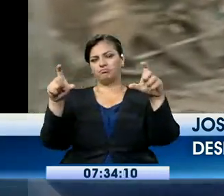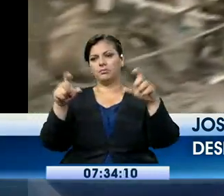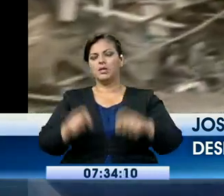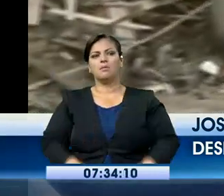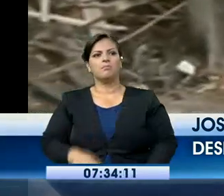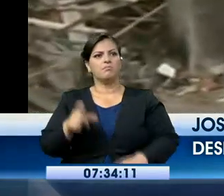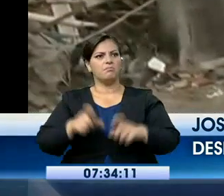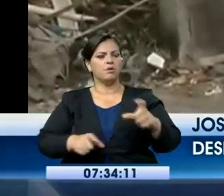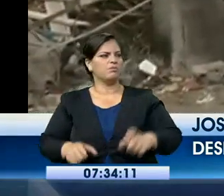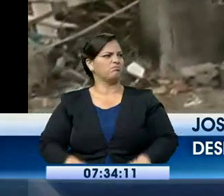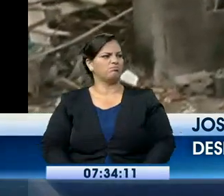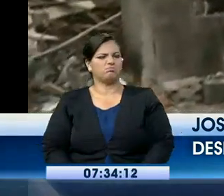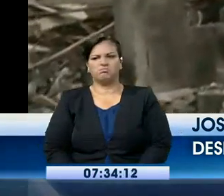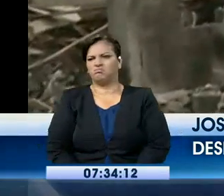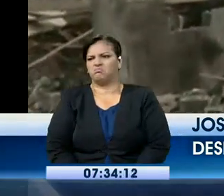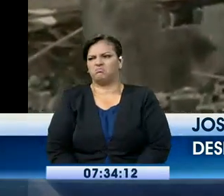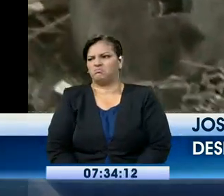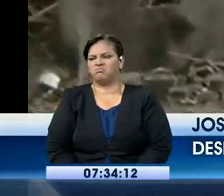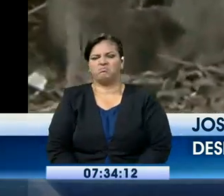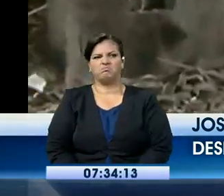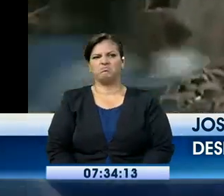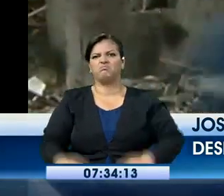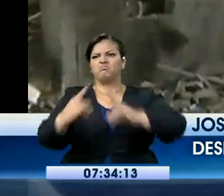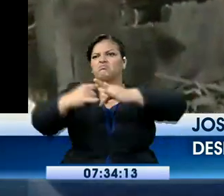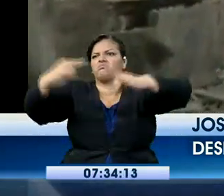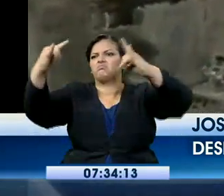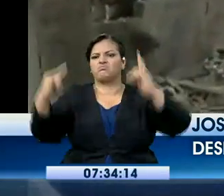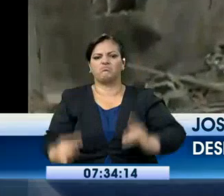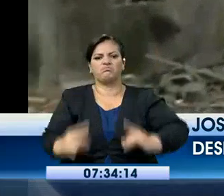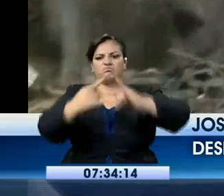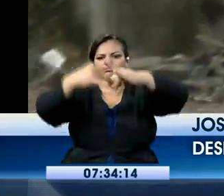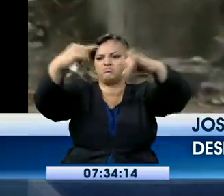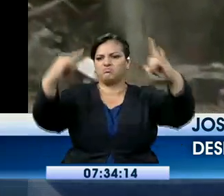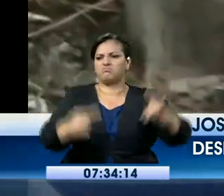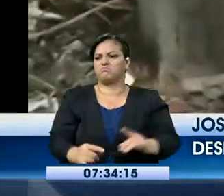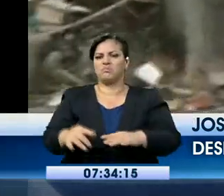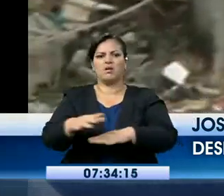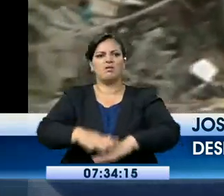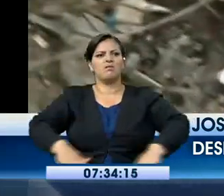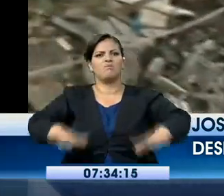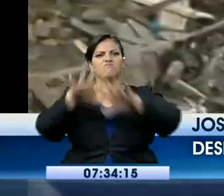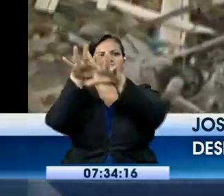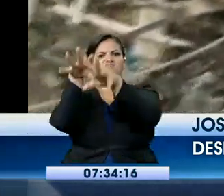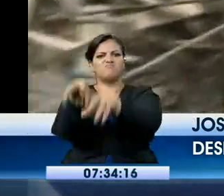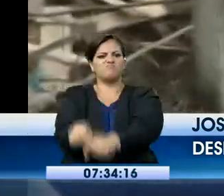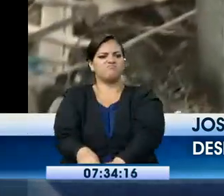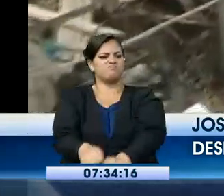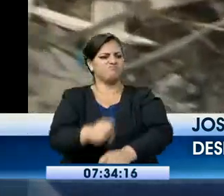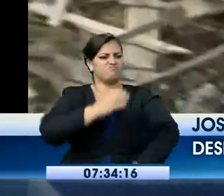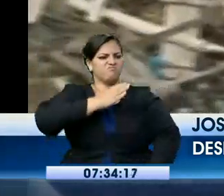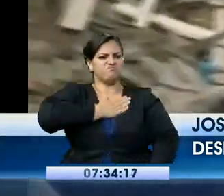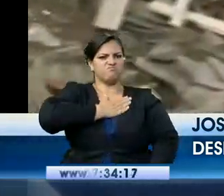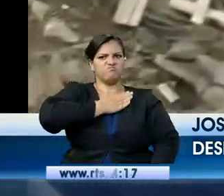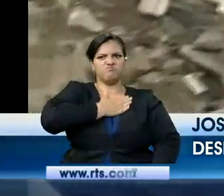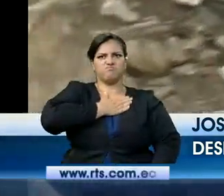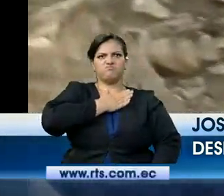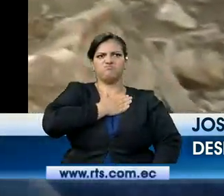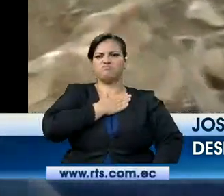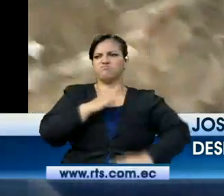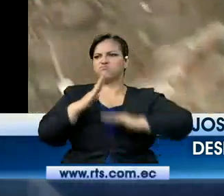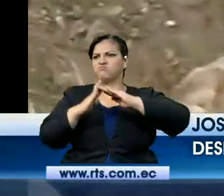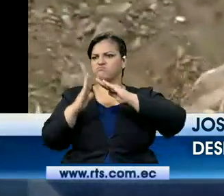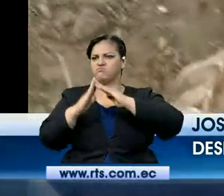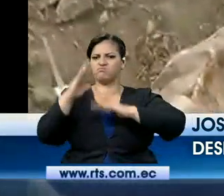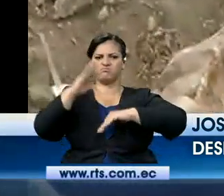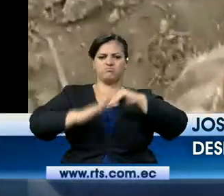a lo que nos han manifestado, aquí se detectó la presencia de varias personas que ya estaban tratando de armar sus casas al interior